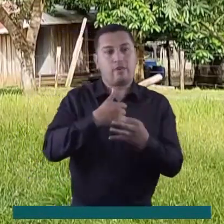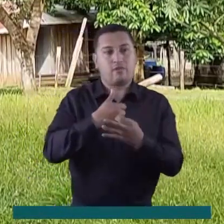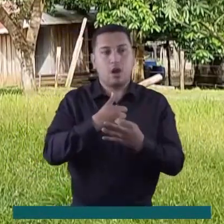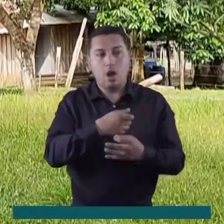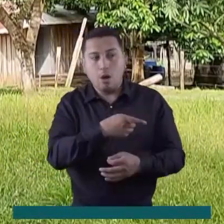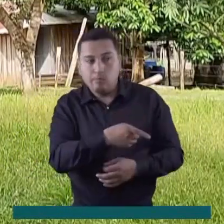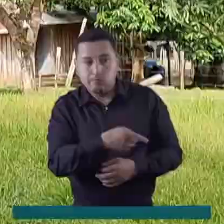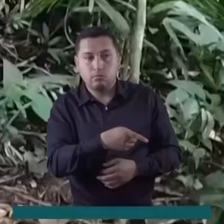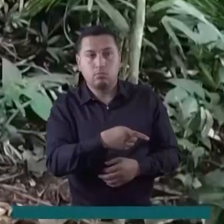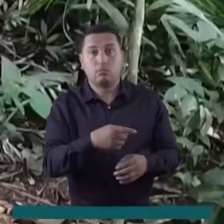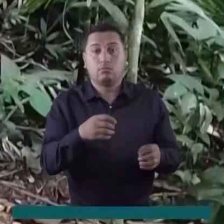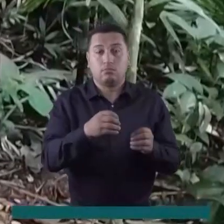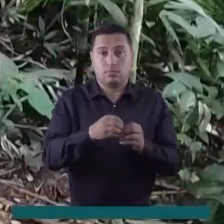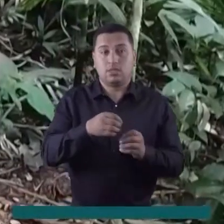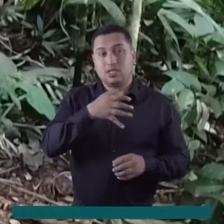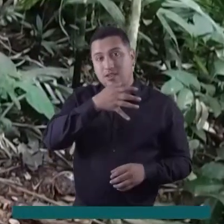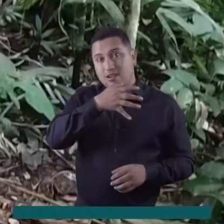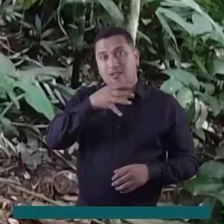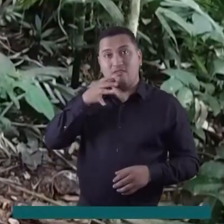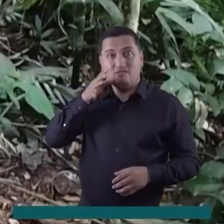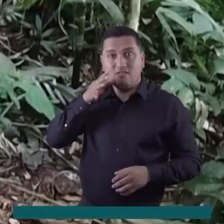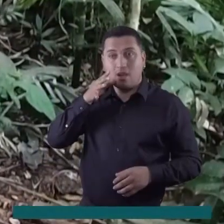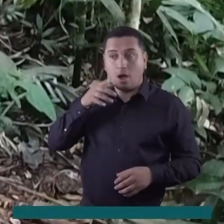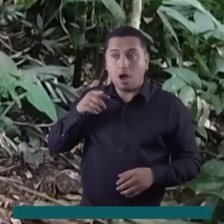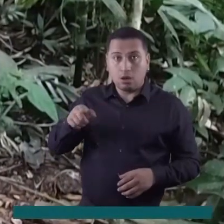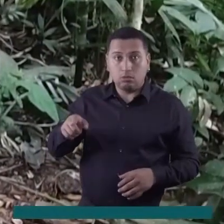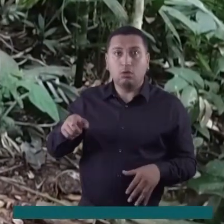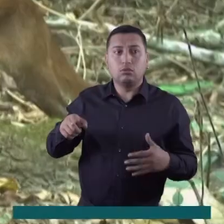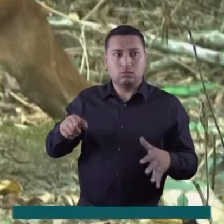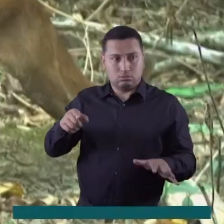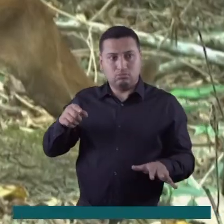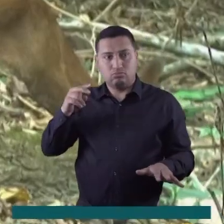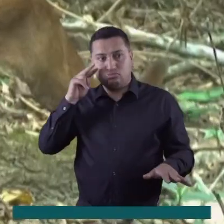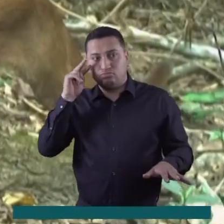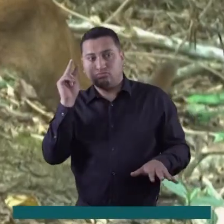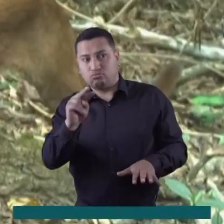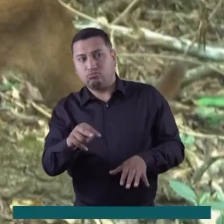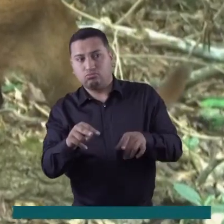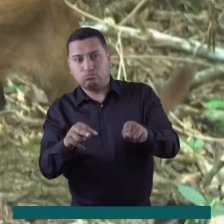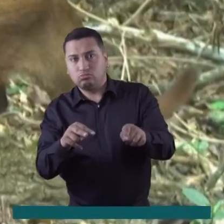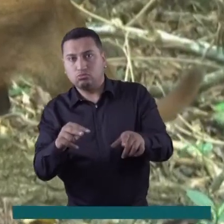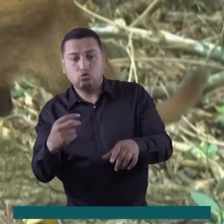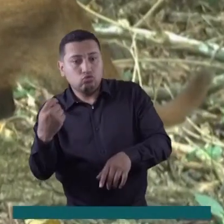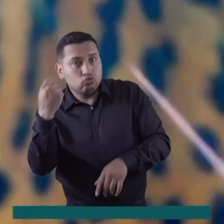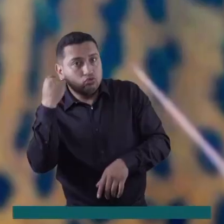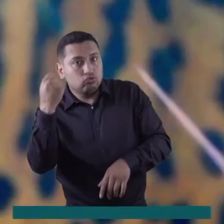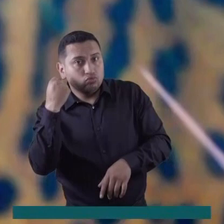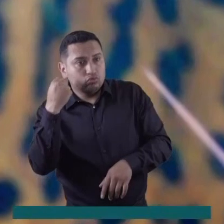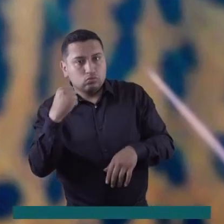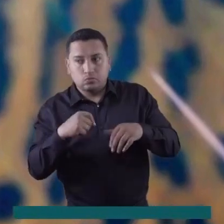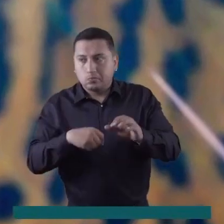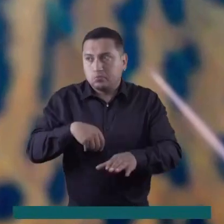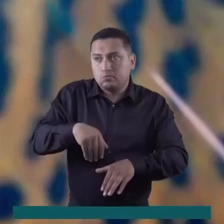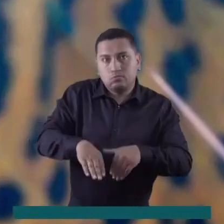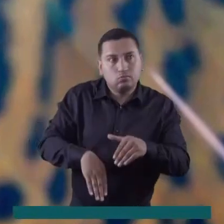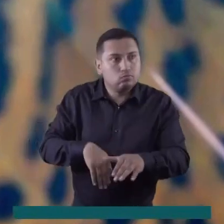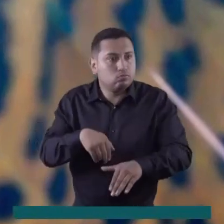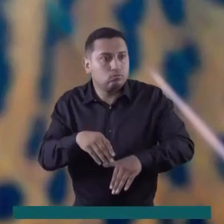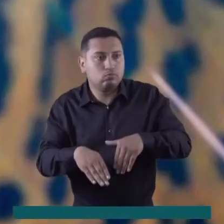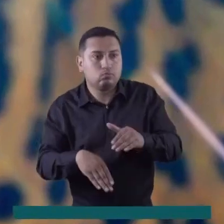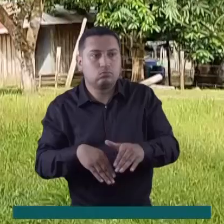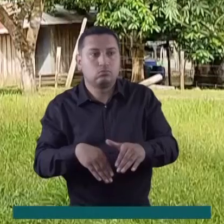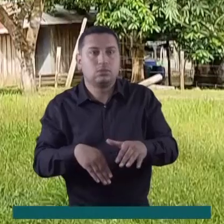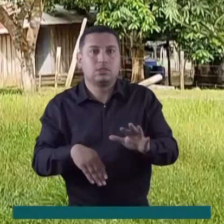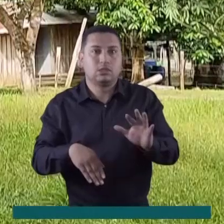e incluso en la finca nosotros la finca de las colinas ya se captó una imagen en los últimos días